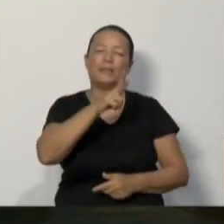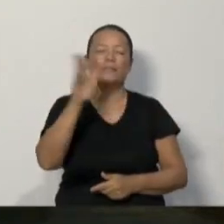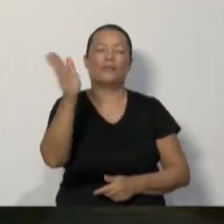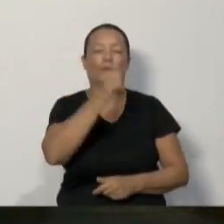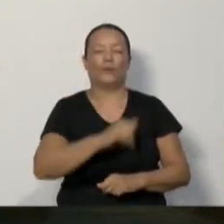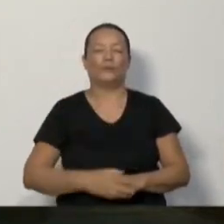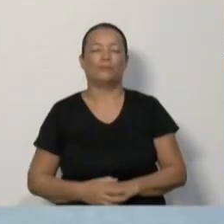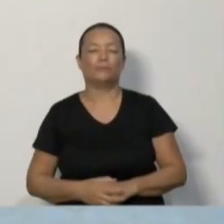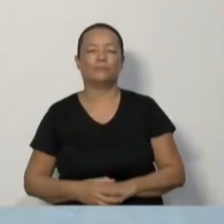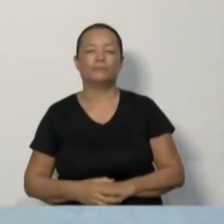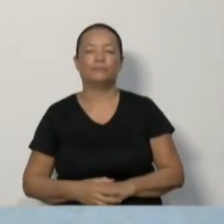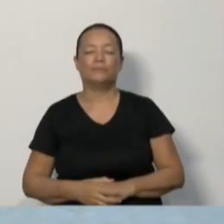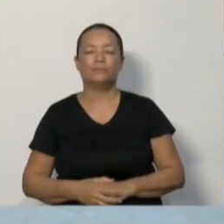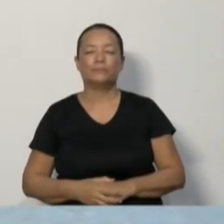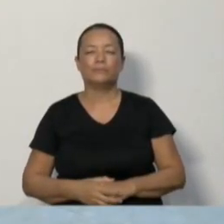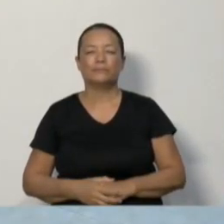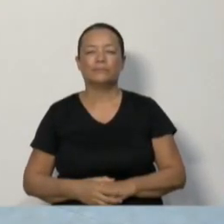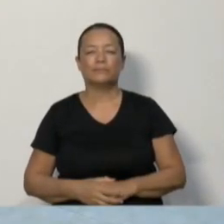bendición.